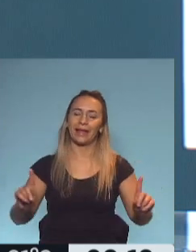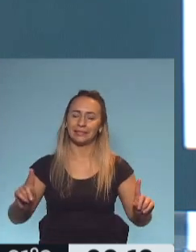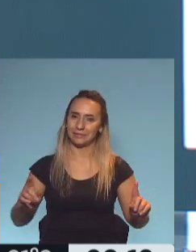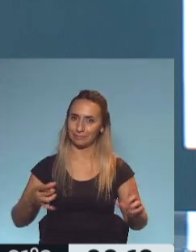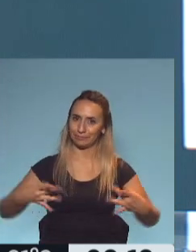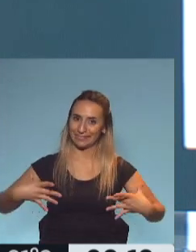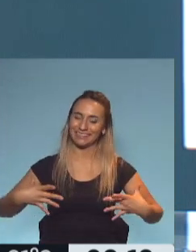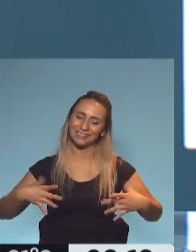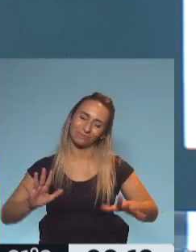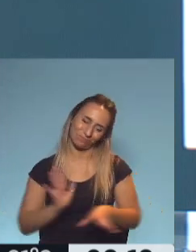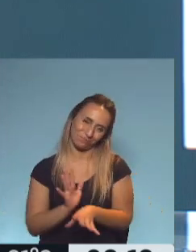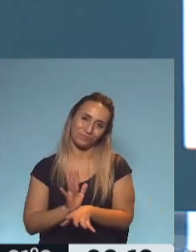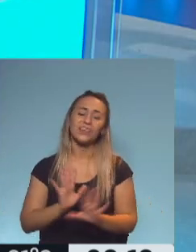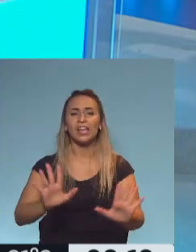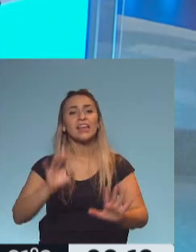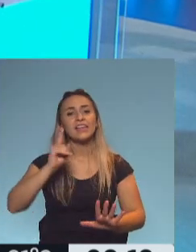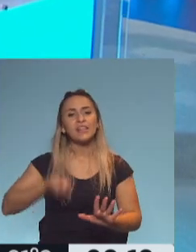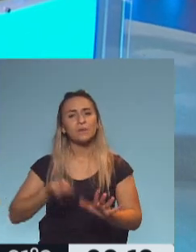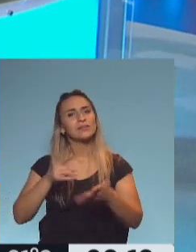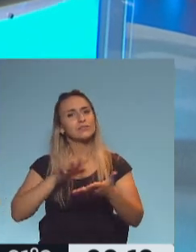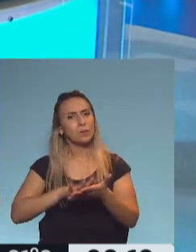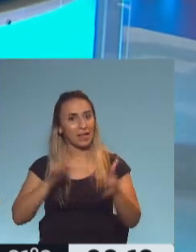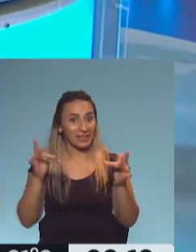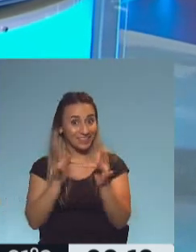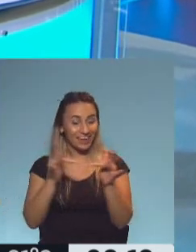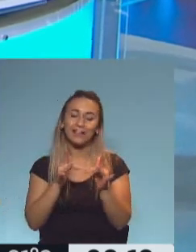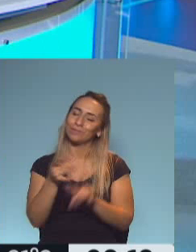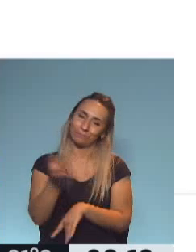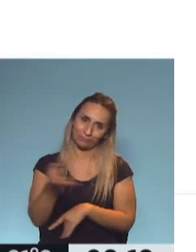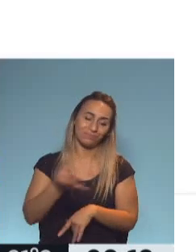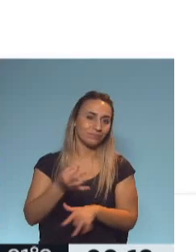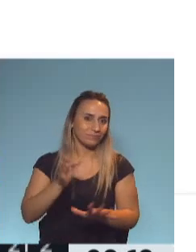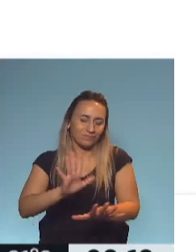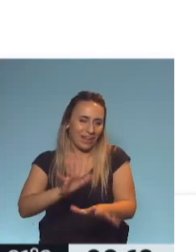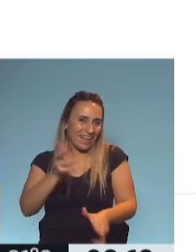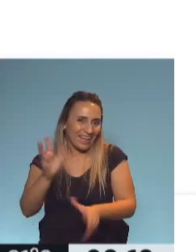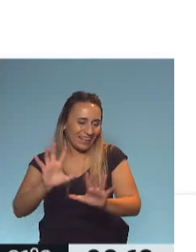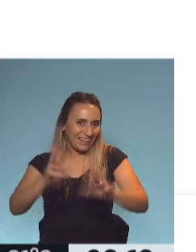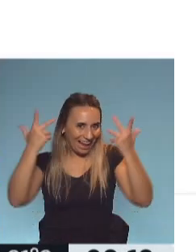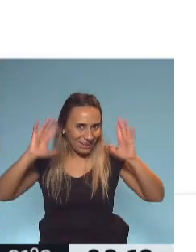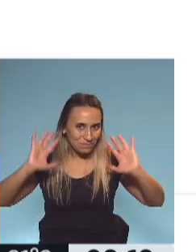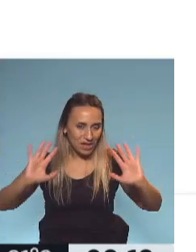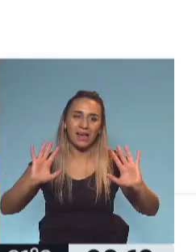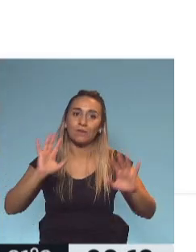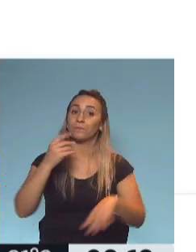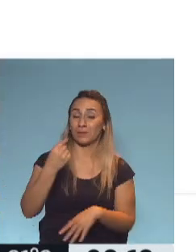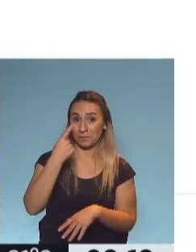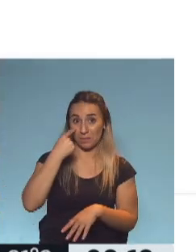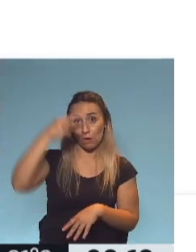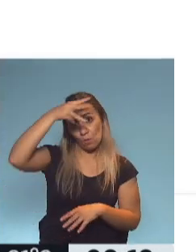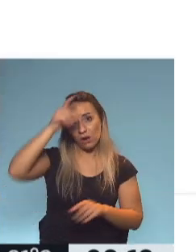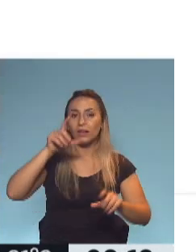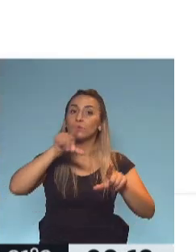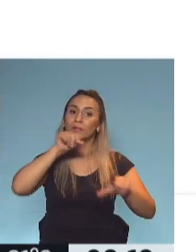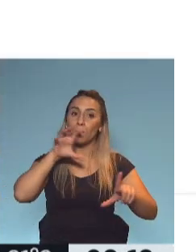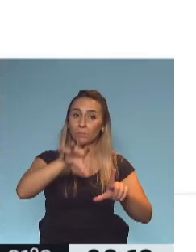recién hablabas de Patricia sociales. Bullrich. Sí, redes Arden sociales. las redes sociales. Arden las redes sociales, sobre todo el tuit de Patricia Bullrich que podemos ver ahí. Dice, presidente,